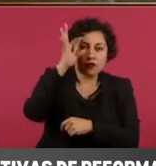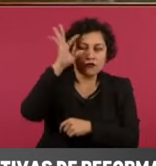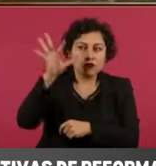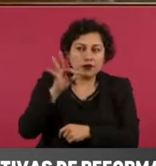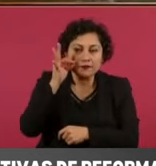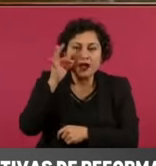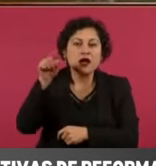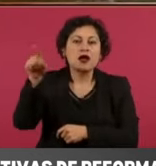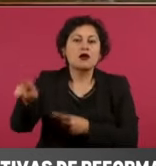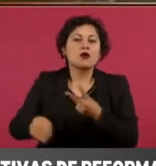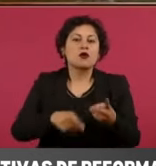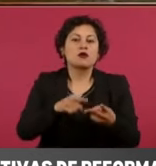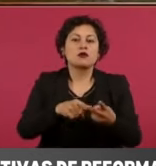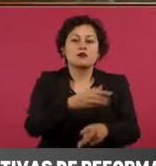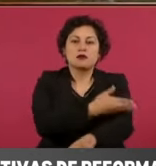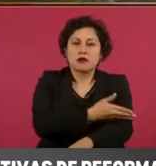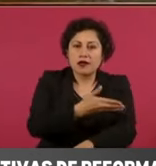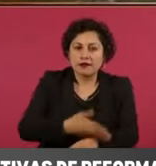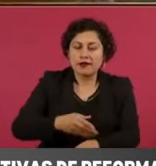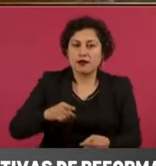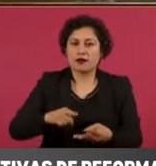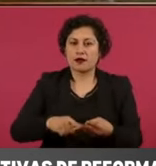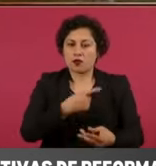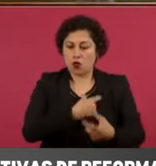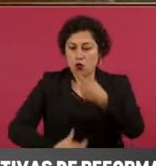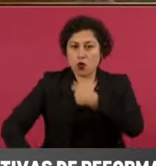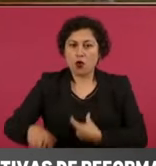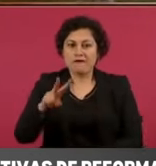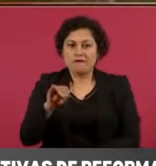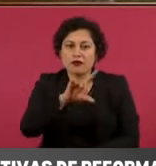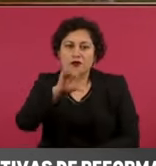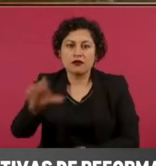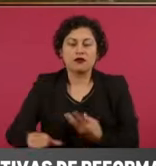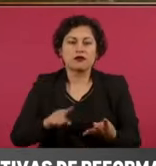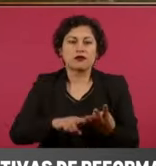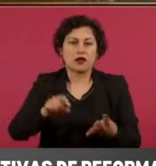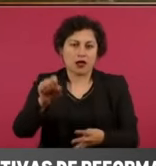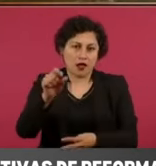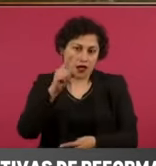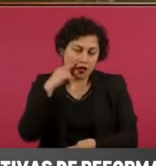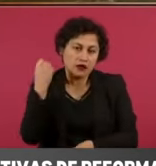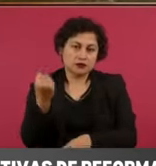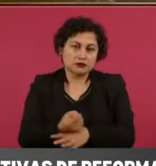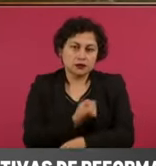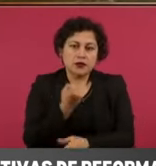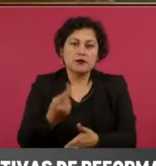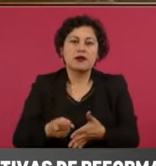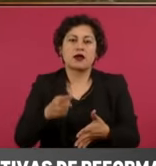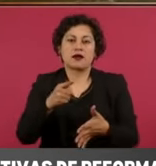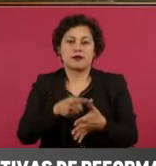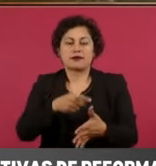Zapata, Francisco I. Madero, general Lázaro Cárdenas, condujeron al